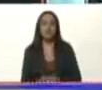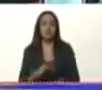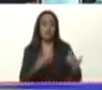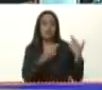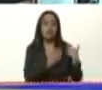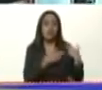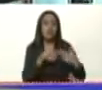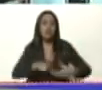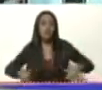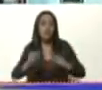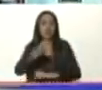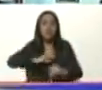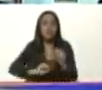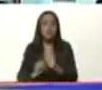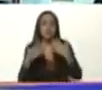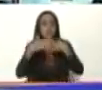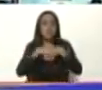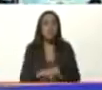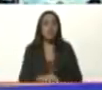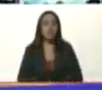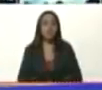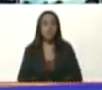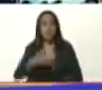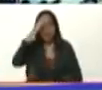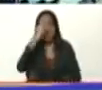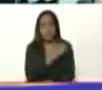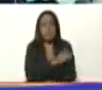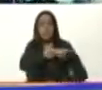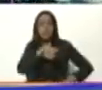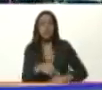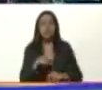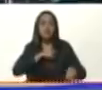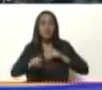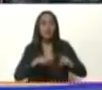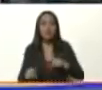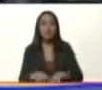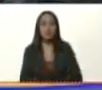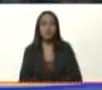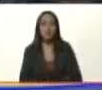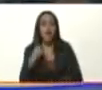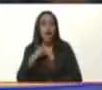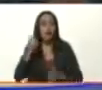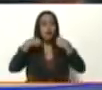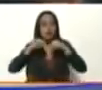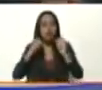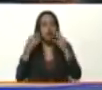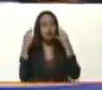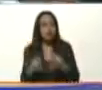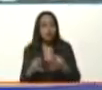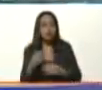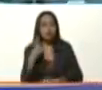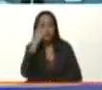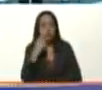defensa integral y de la Milicia Nacional Bolivariana, en coordinación. Estamos preparándonos muy en serio.